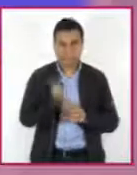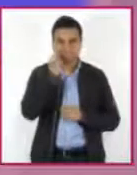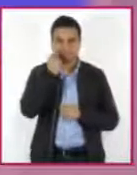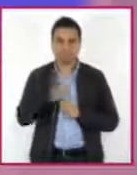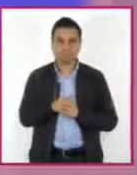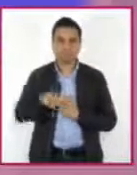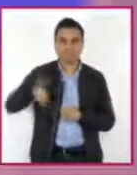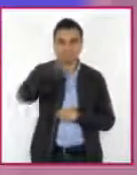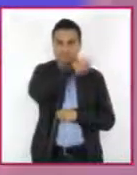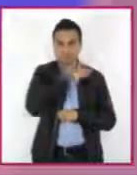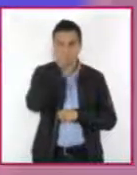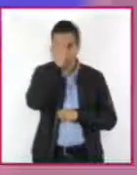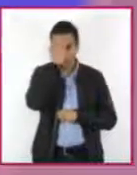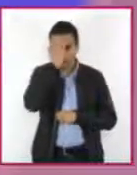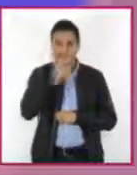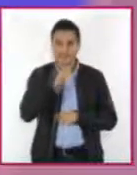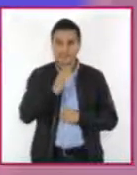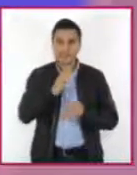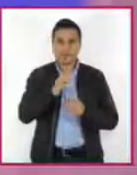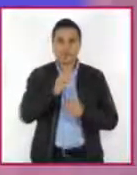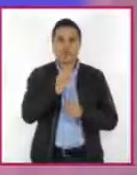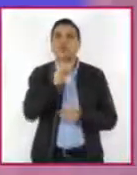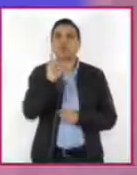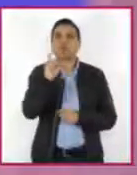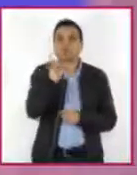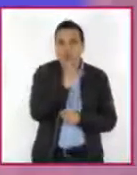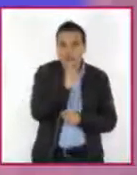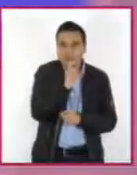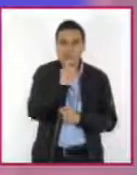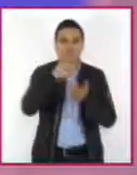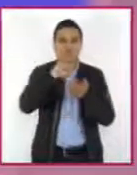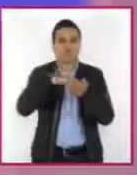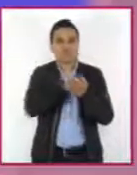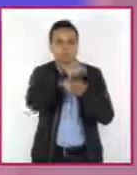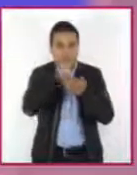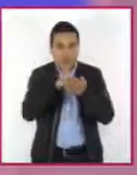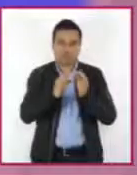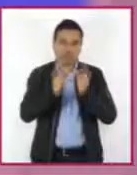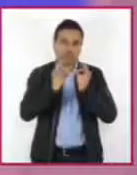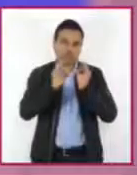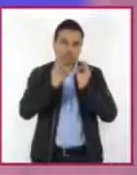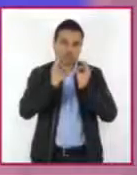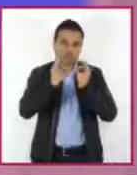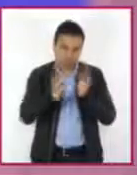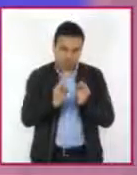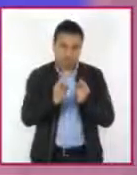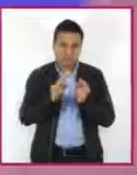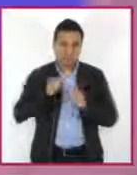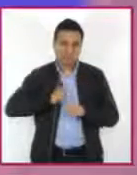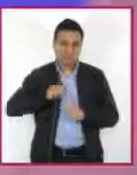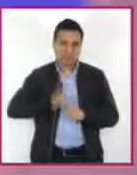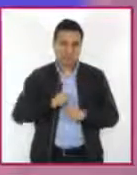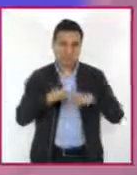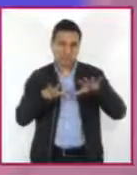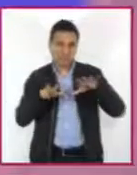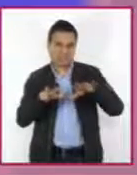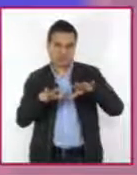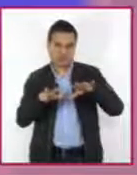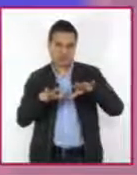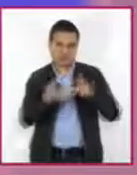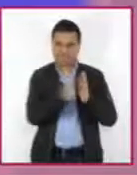y espacialmente los hechos y procesos históricos del mundo de mediados del siglo XVIII a